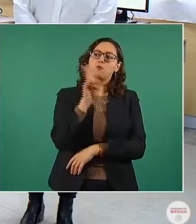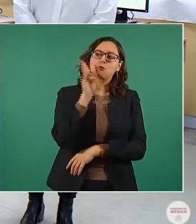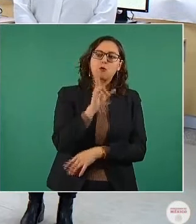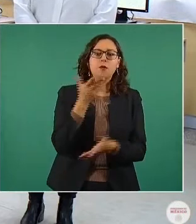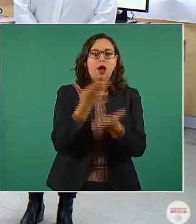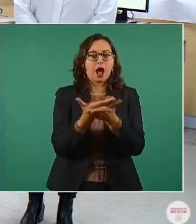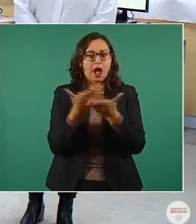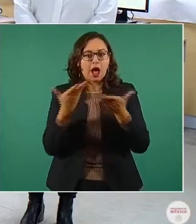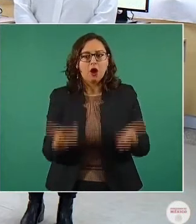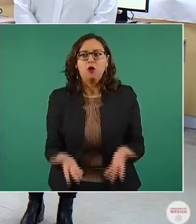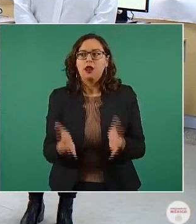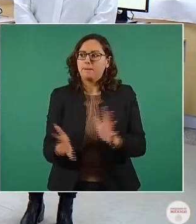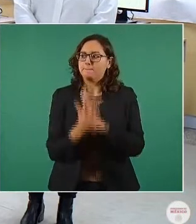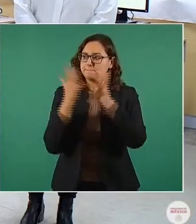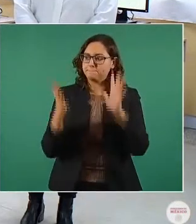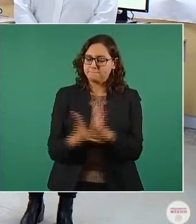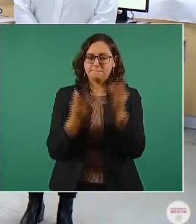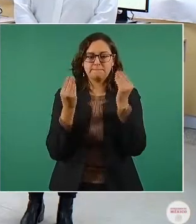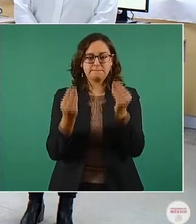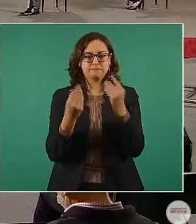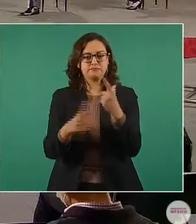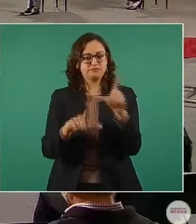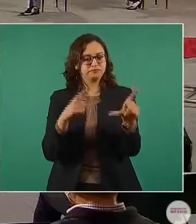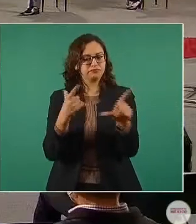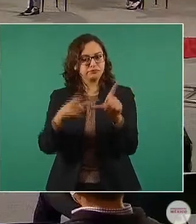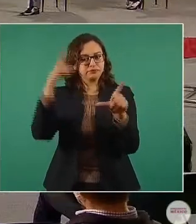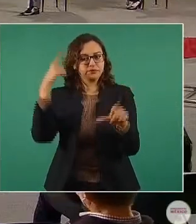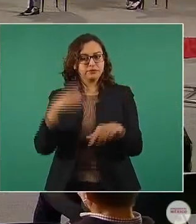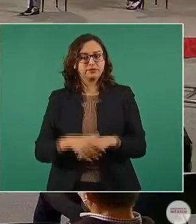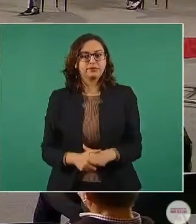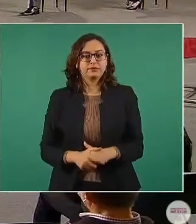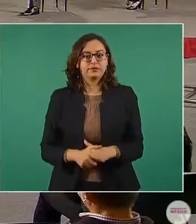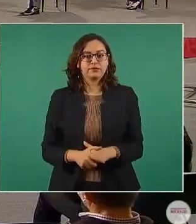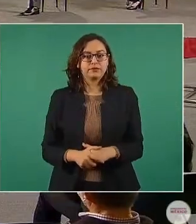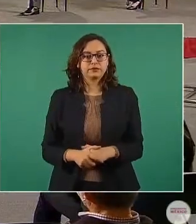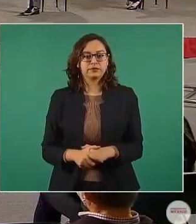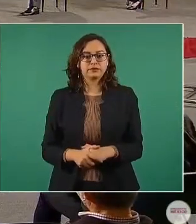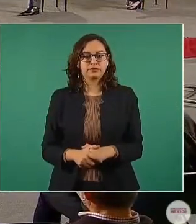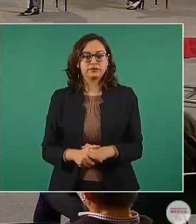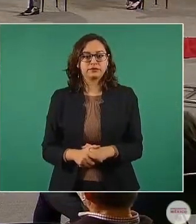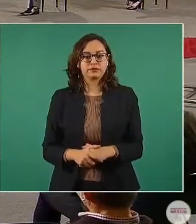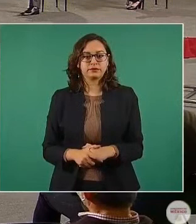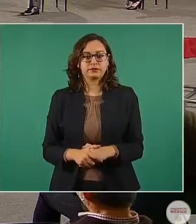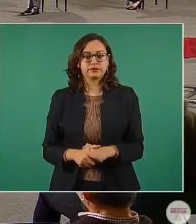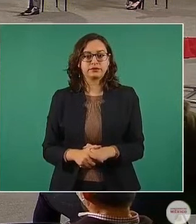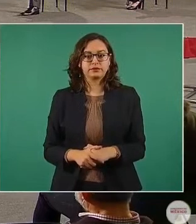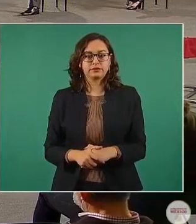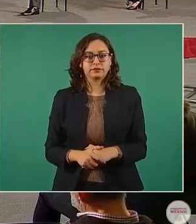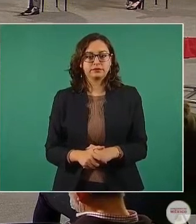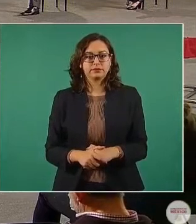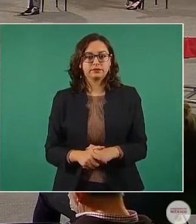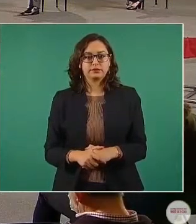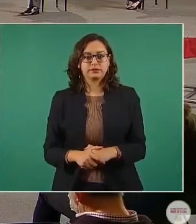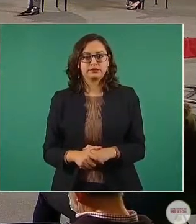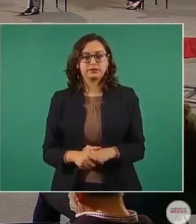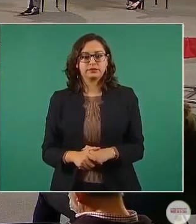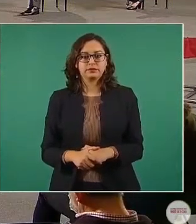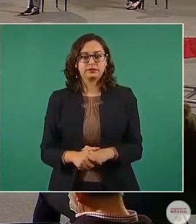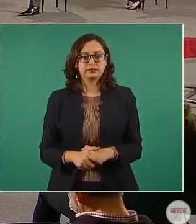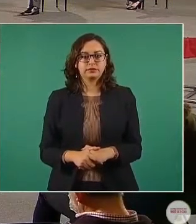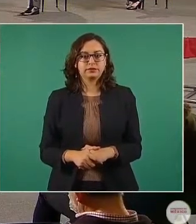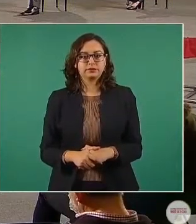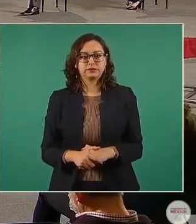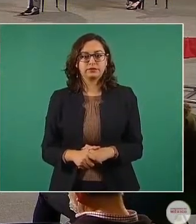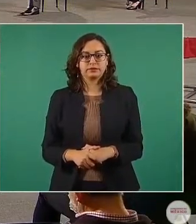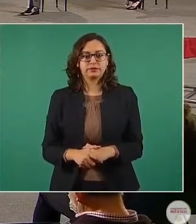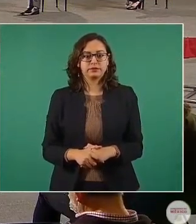participación que tenemos aquí en el estado. Pues fue algo especial Aguascalientes, Martín, porque se